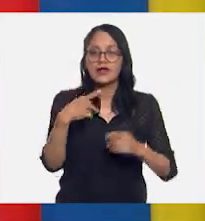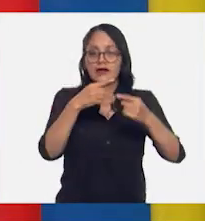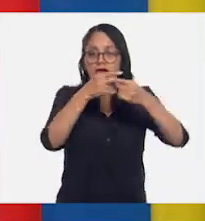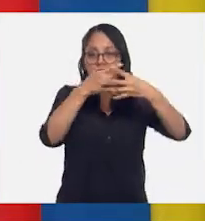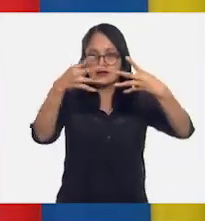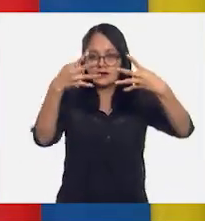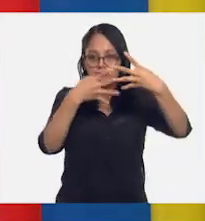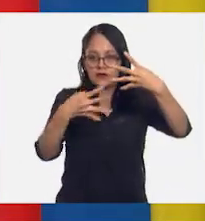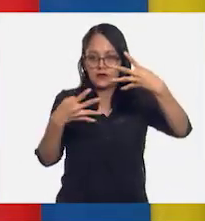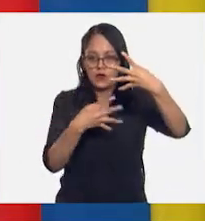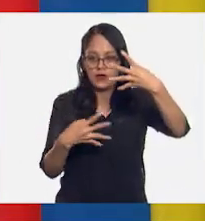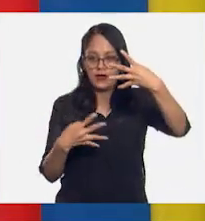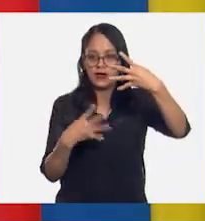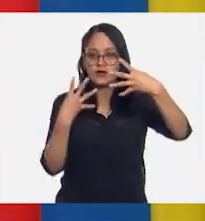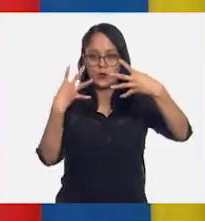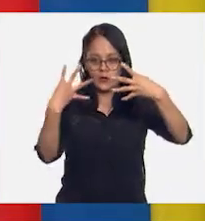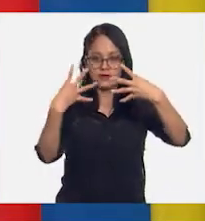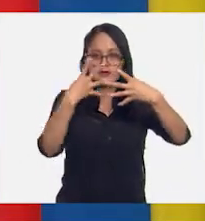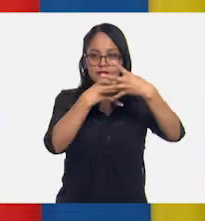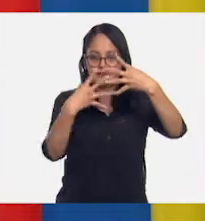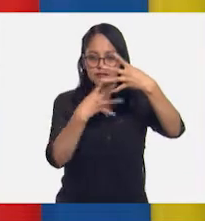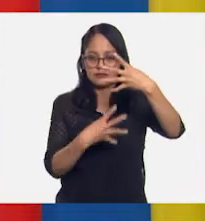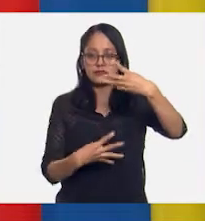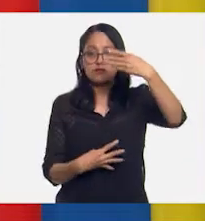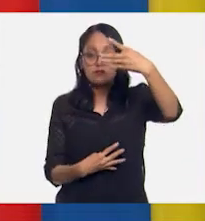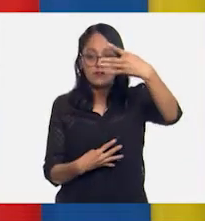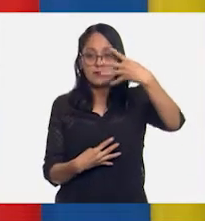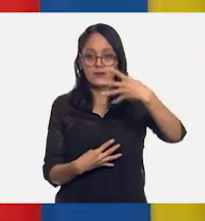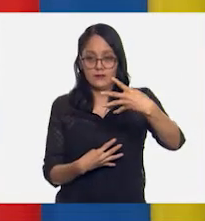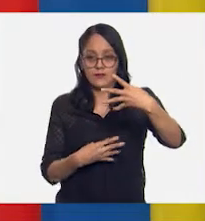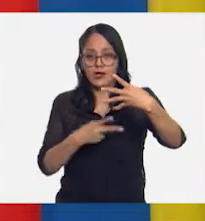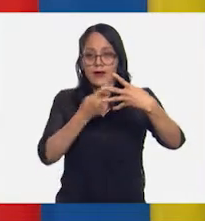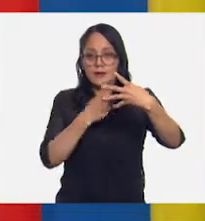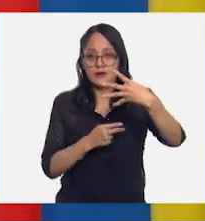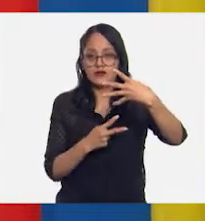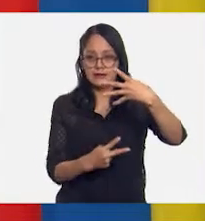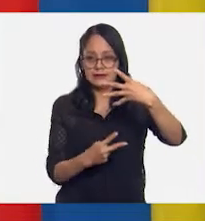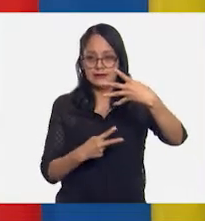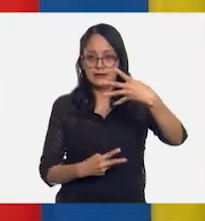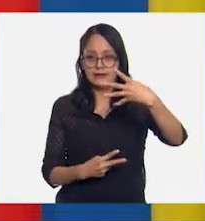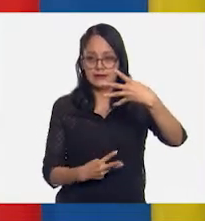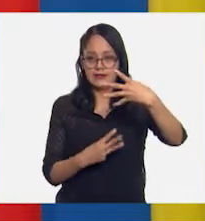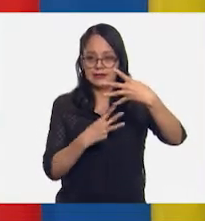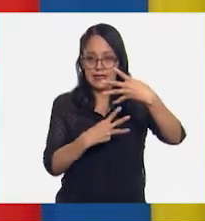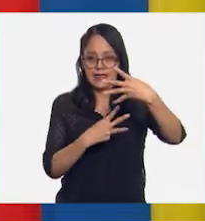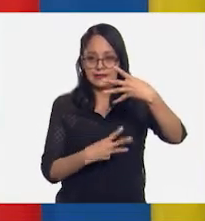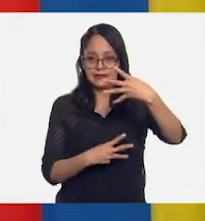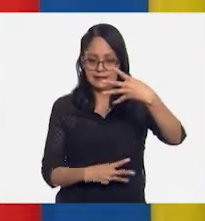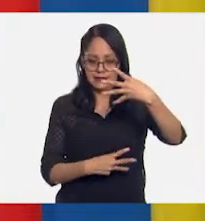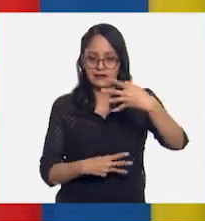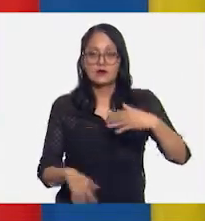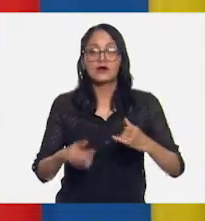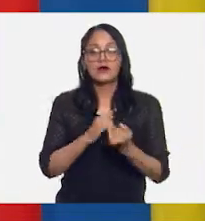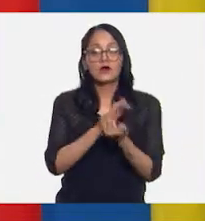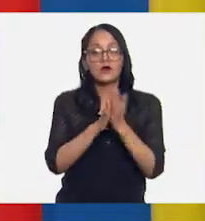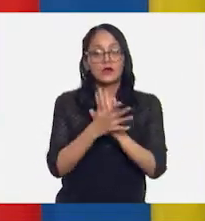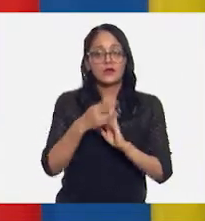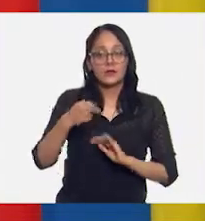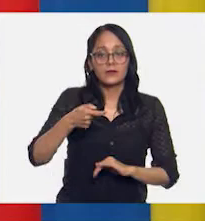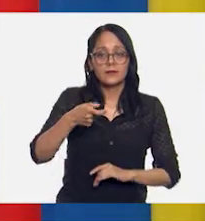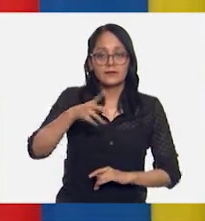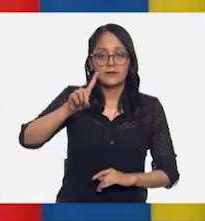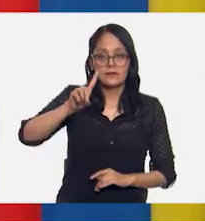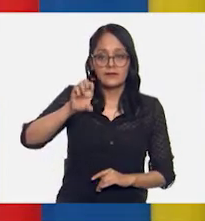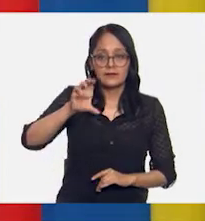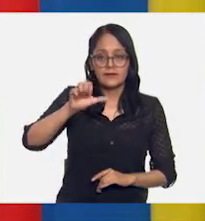estrofas. Las primeras 2 de 4 y las segundas de 3. Ah, y todos los versos son endecasílabos, es decir,